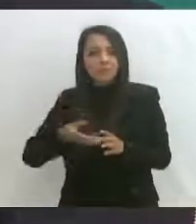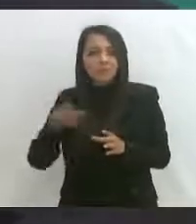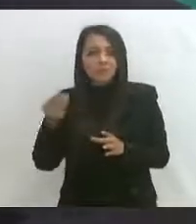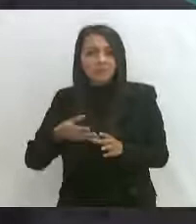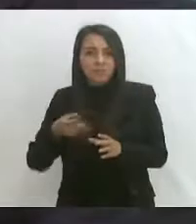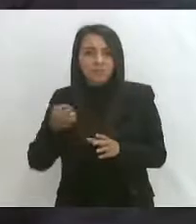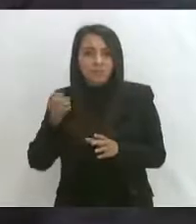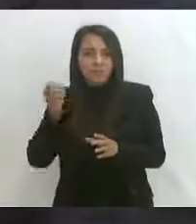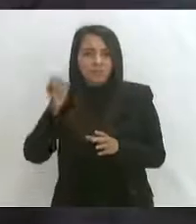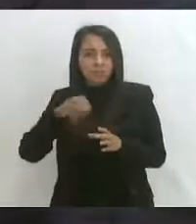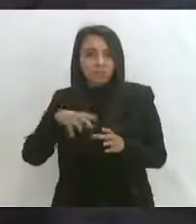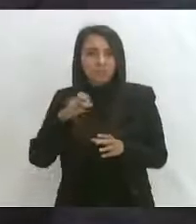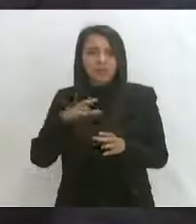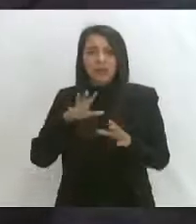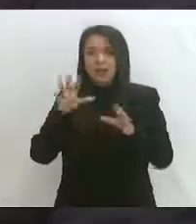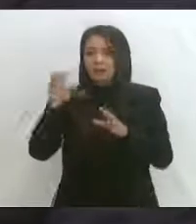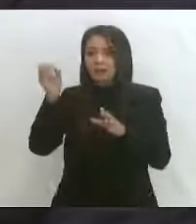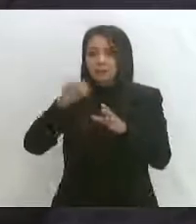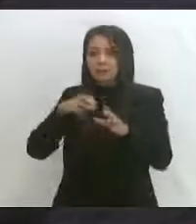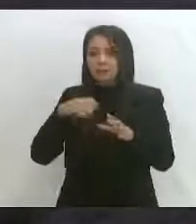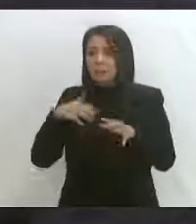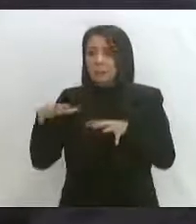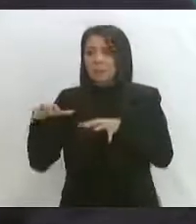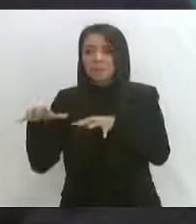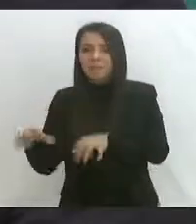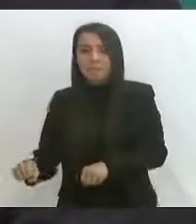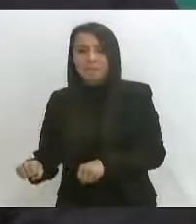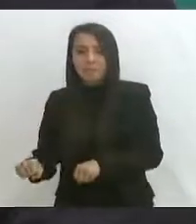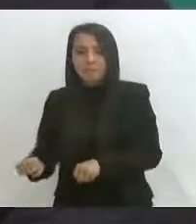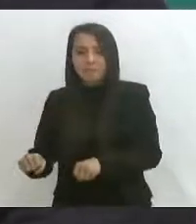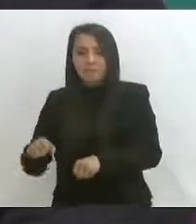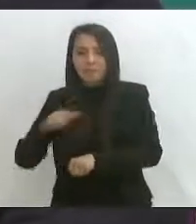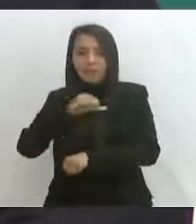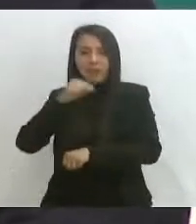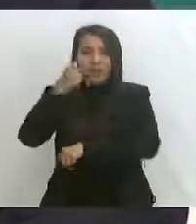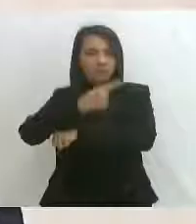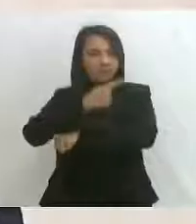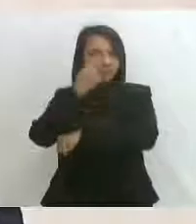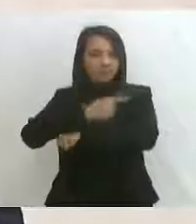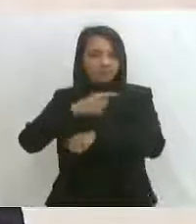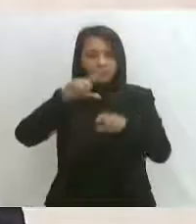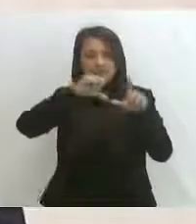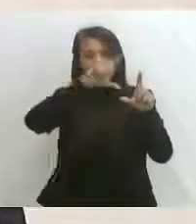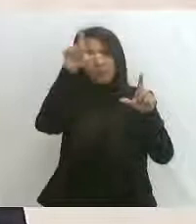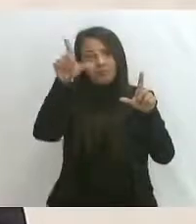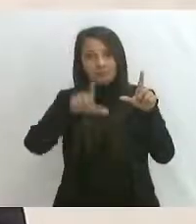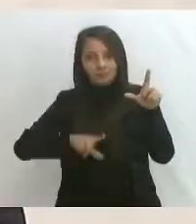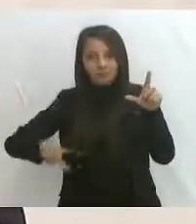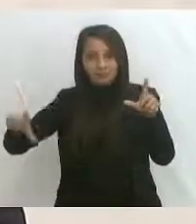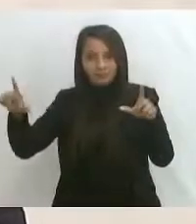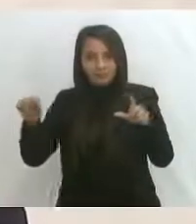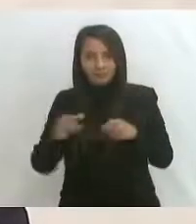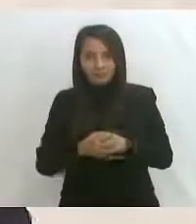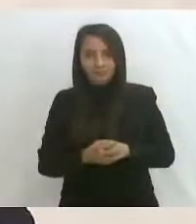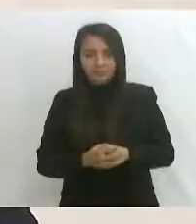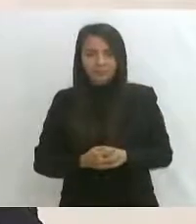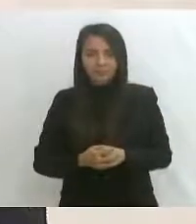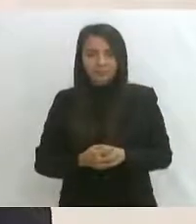de las tomas de las casetas en todo el país.